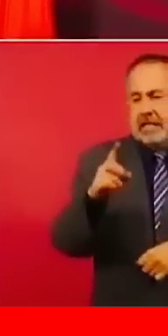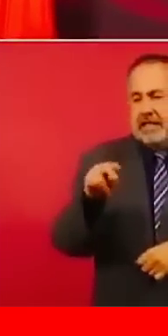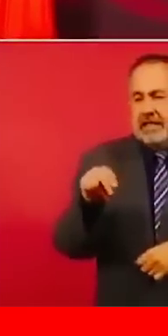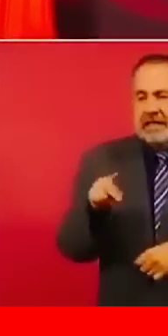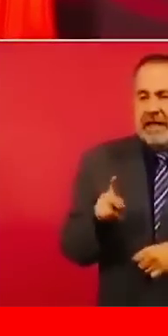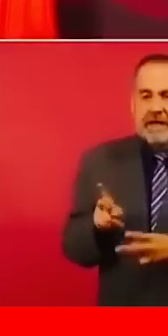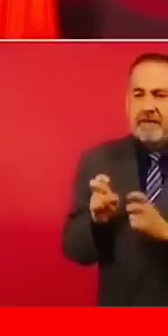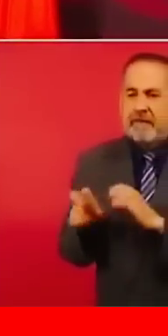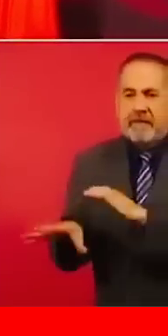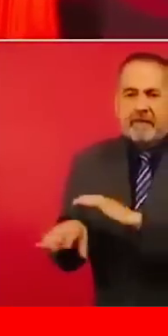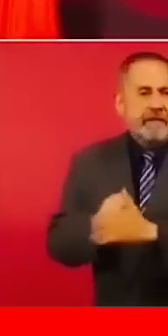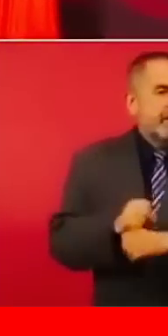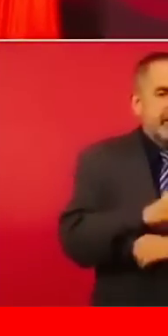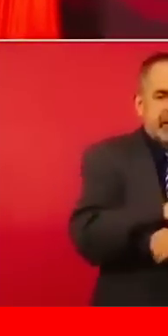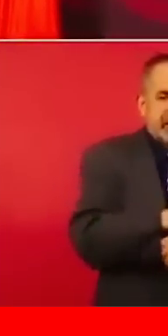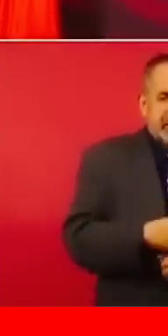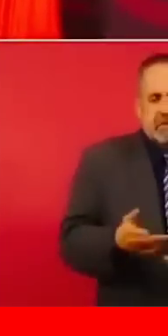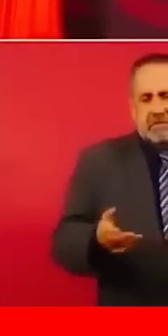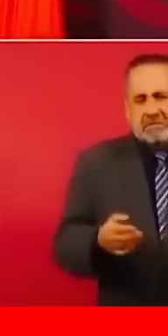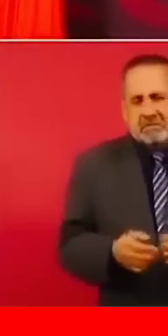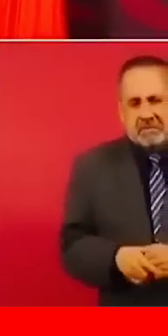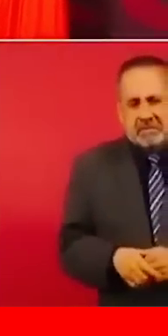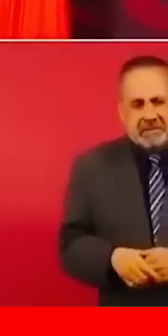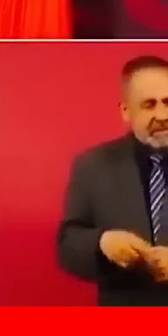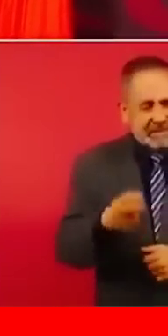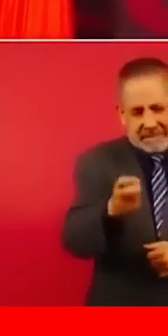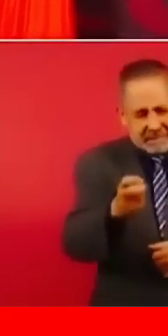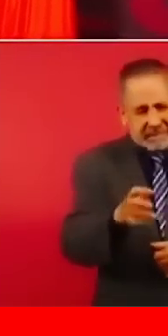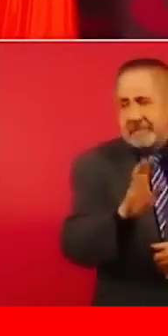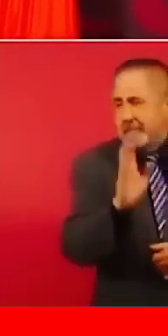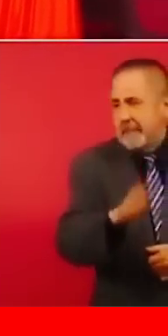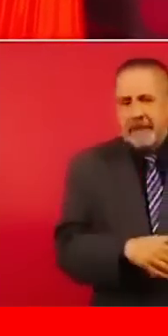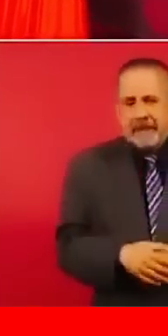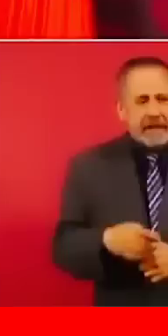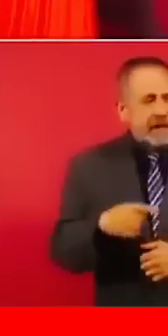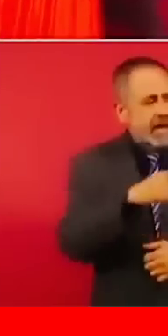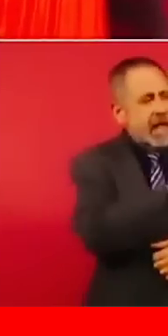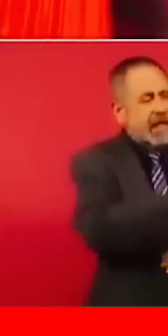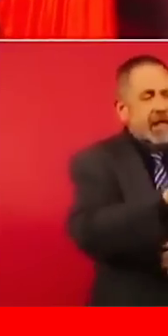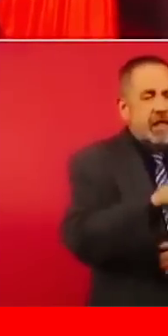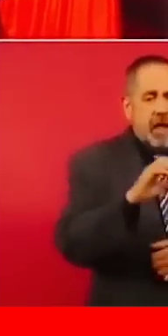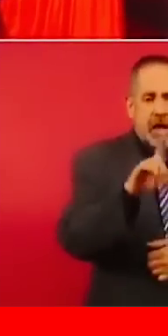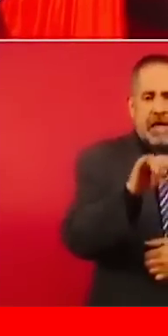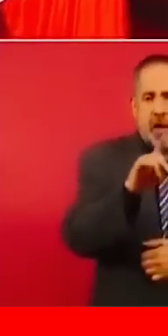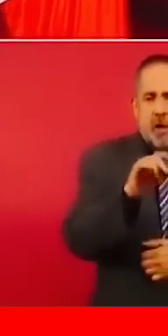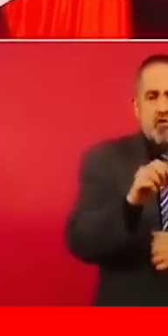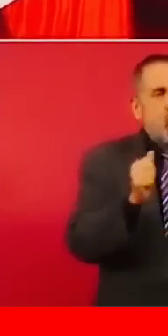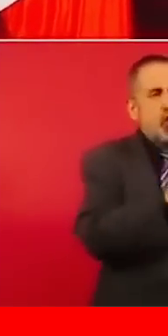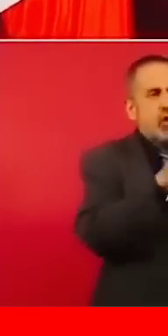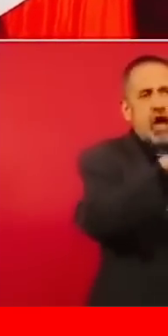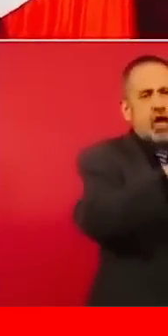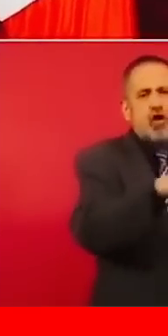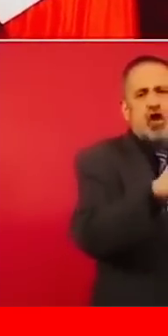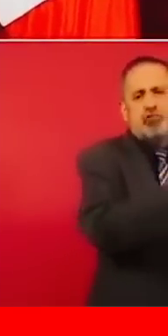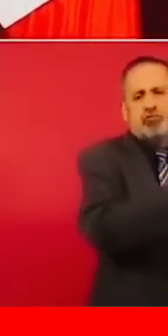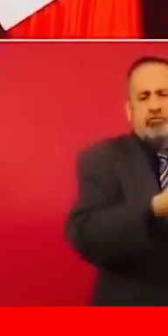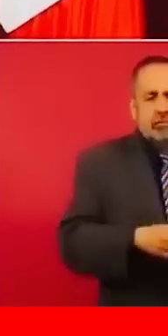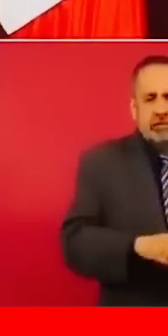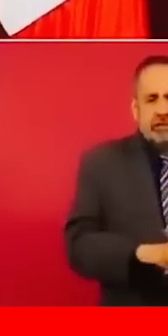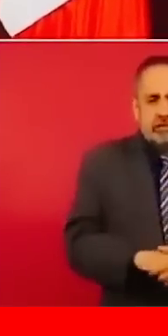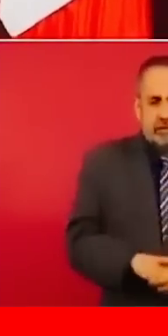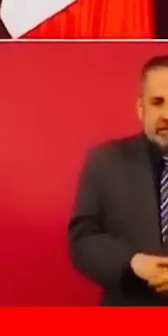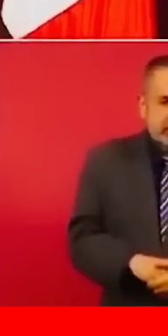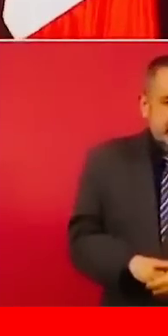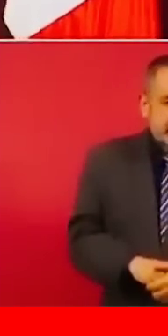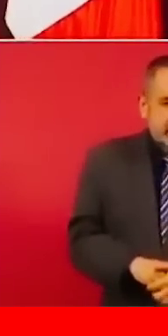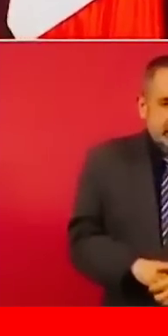usted qué opina se merece López Obrador el premio Nobel de la paz déjanos tu comentario aquí abajo Ya sabes Dale me gusta compártelo y suscríbete